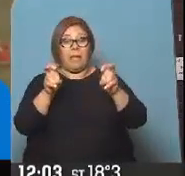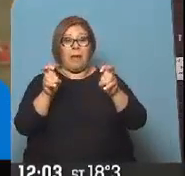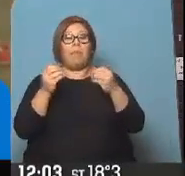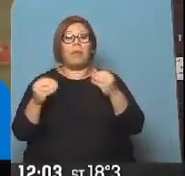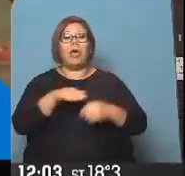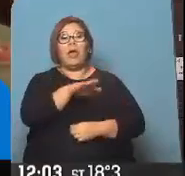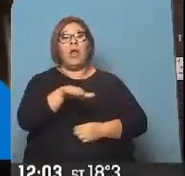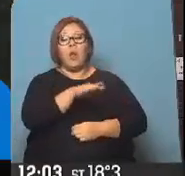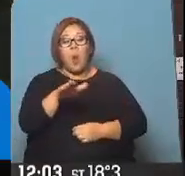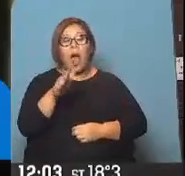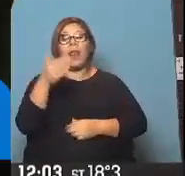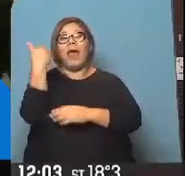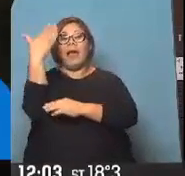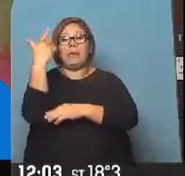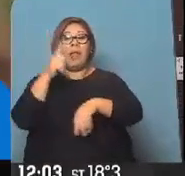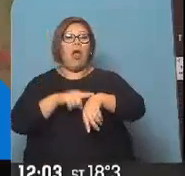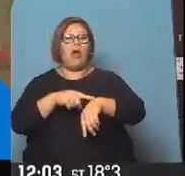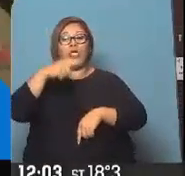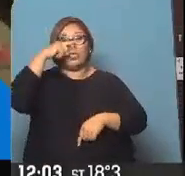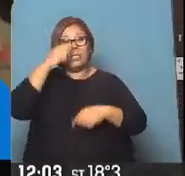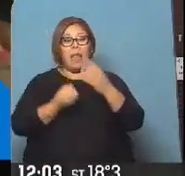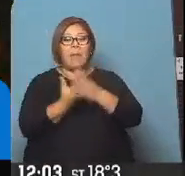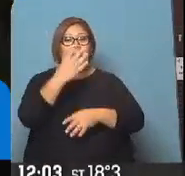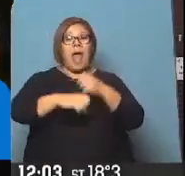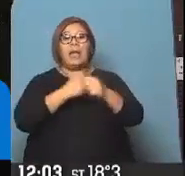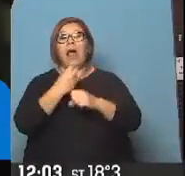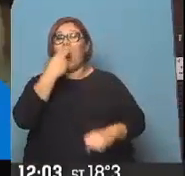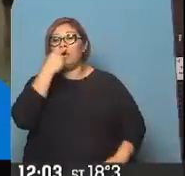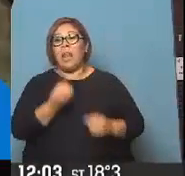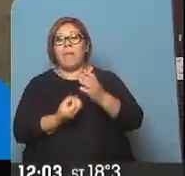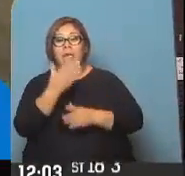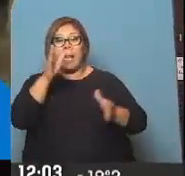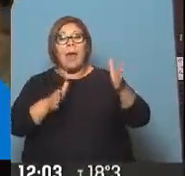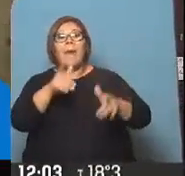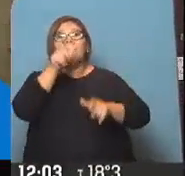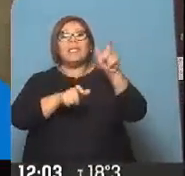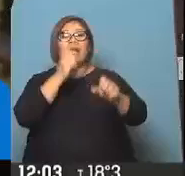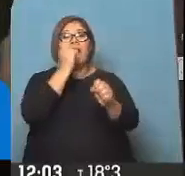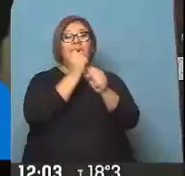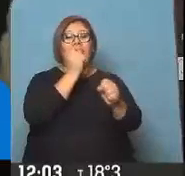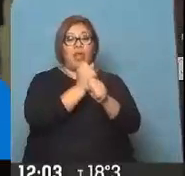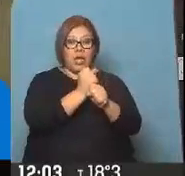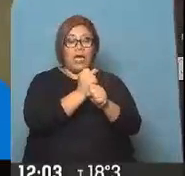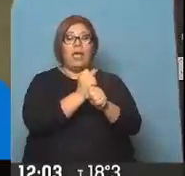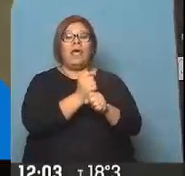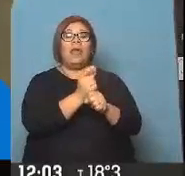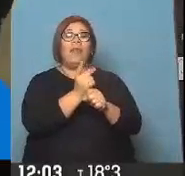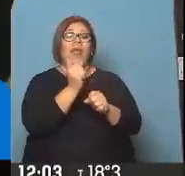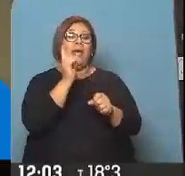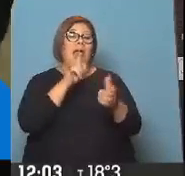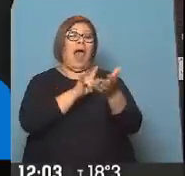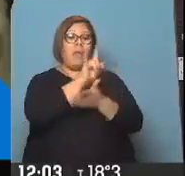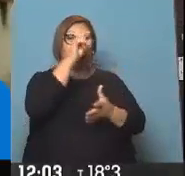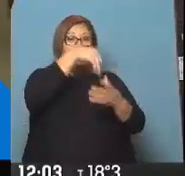quite de colaboración que desde las 7 de la mañana y hasta las 11 protagonizaron los trabajadores básicamente de dos gremios los tripulantes de cabina que están nuclear